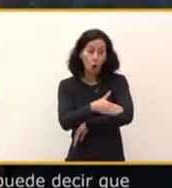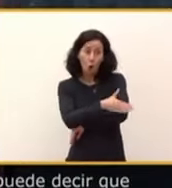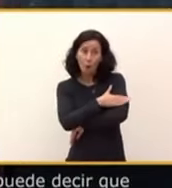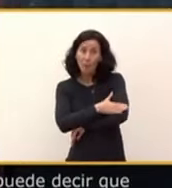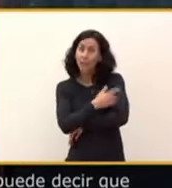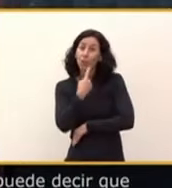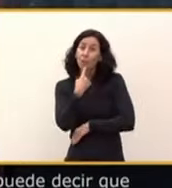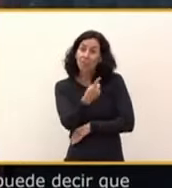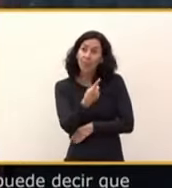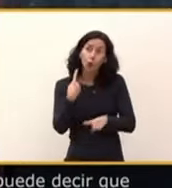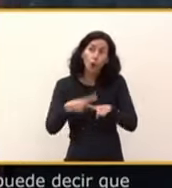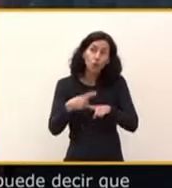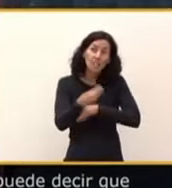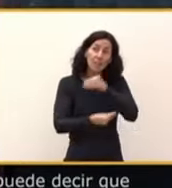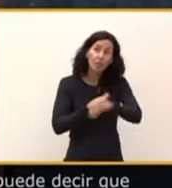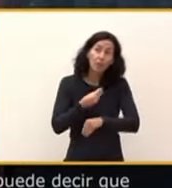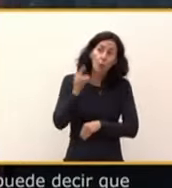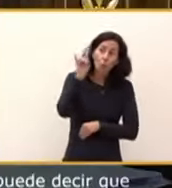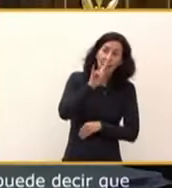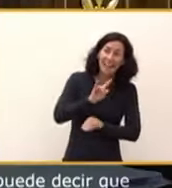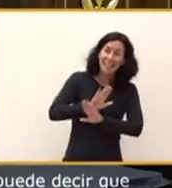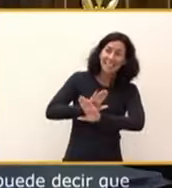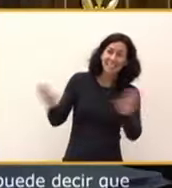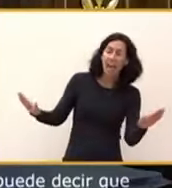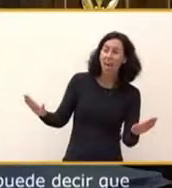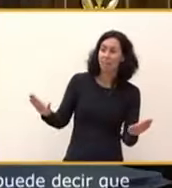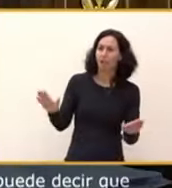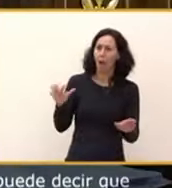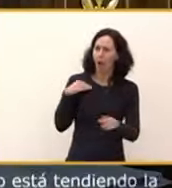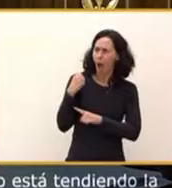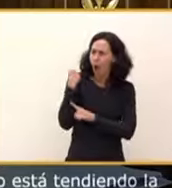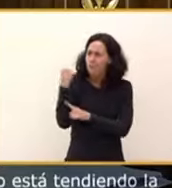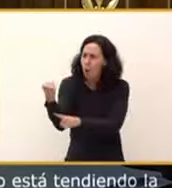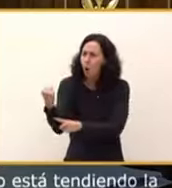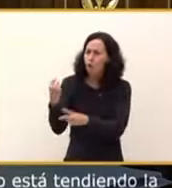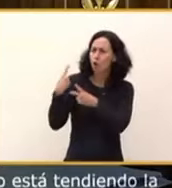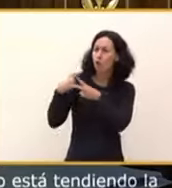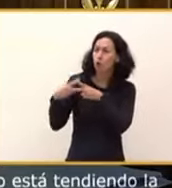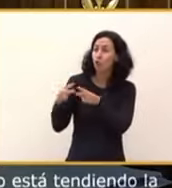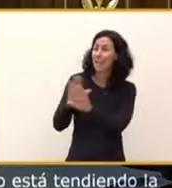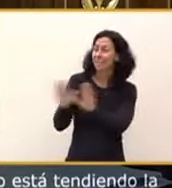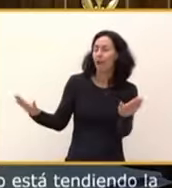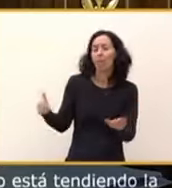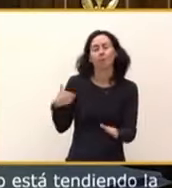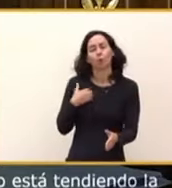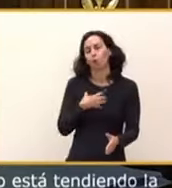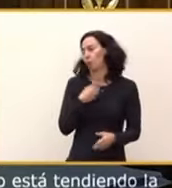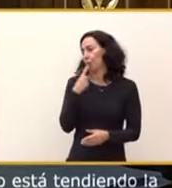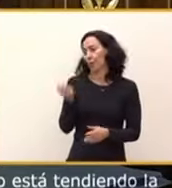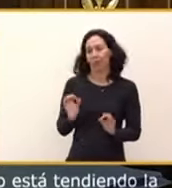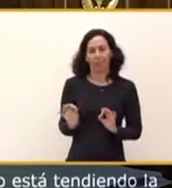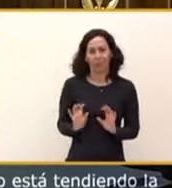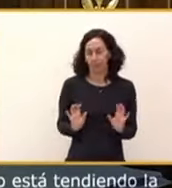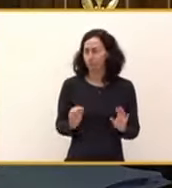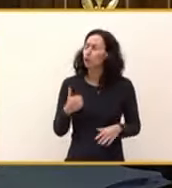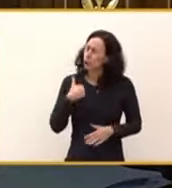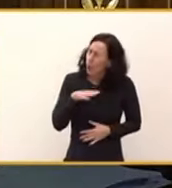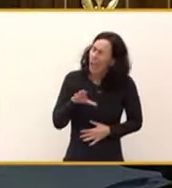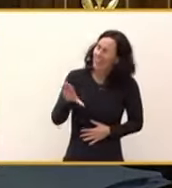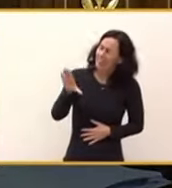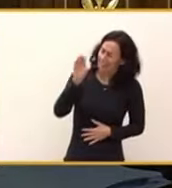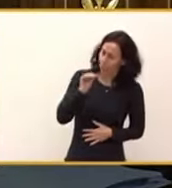ir abandonando todos los derechos de los demás, majo. Es que tú puedes hacerte corintio con